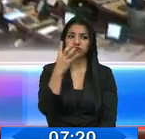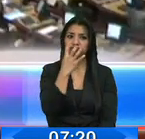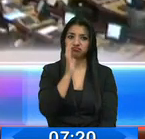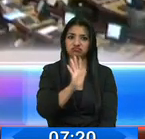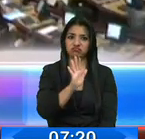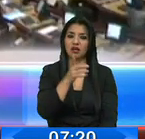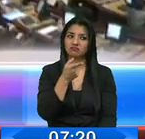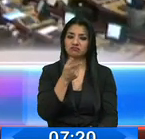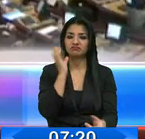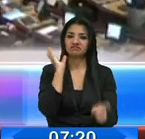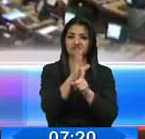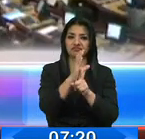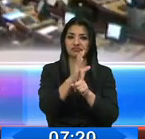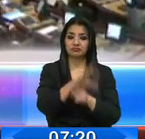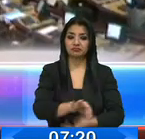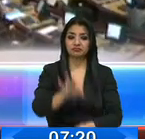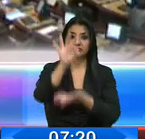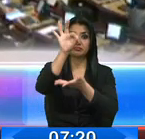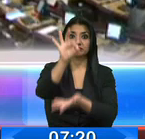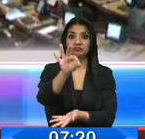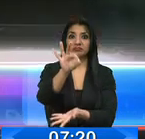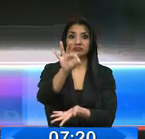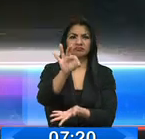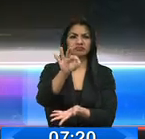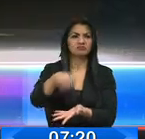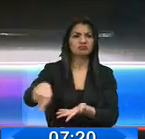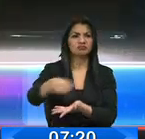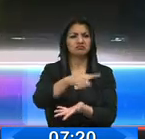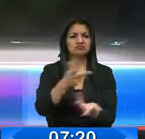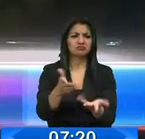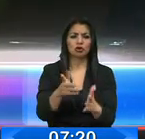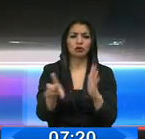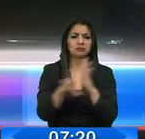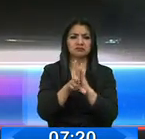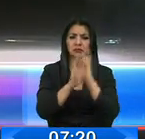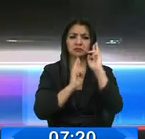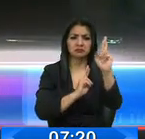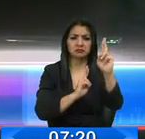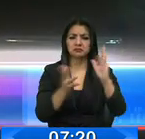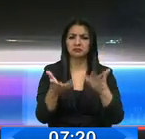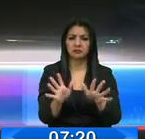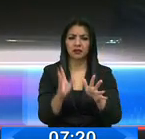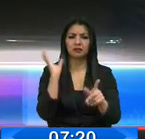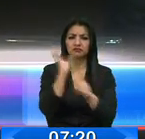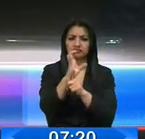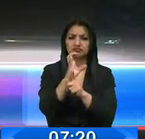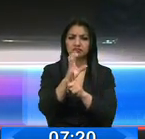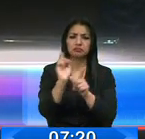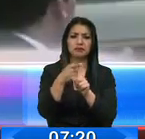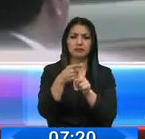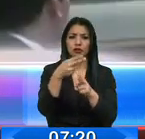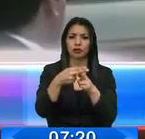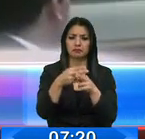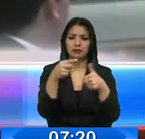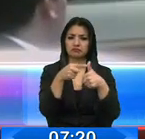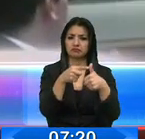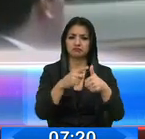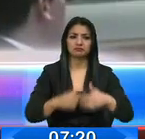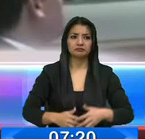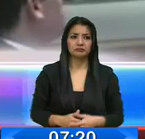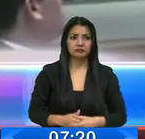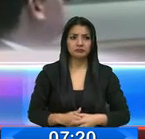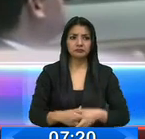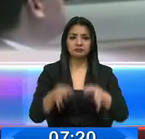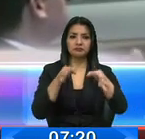que la elección en la que estaba abocada la legislatura carecía de legitimidad. Criticaban al primero de la terna. Le aclaramos